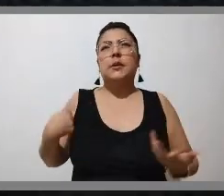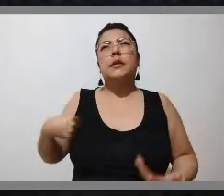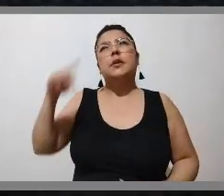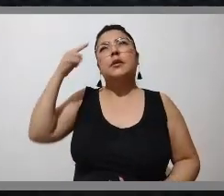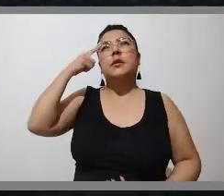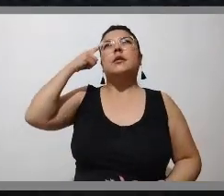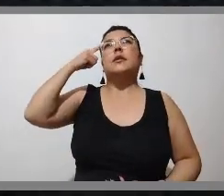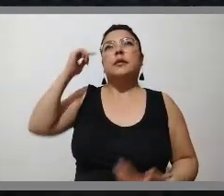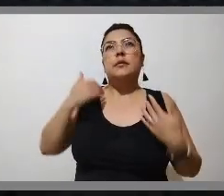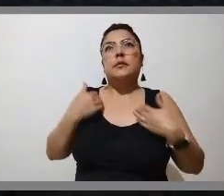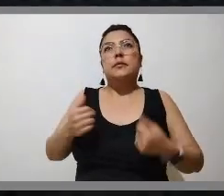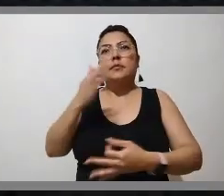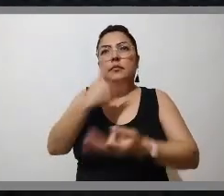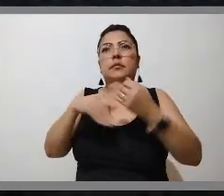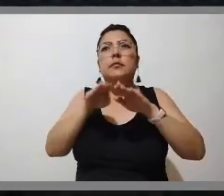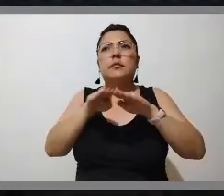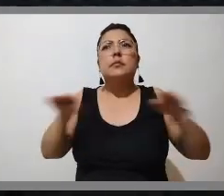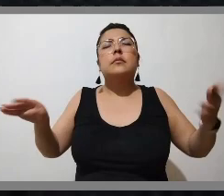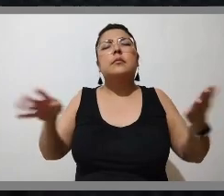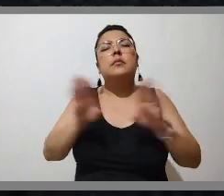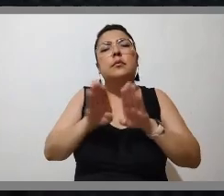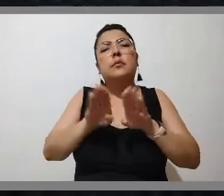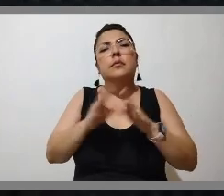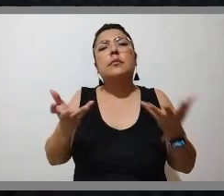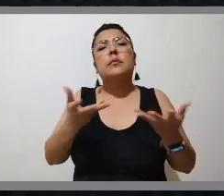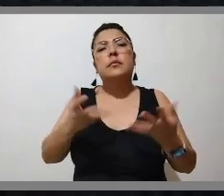luchar para lograr esta igualdad y esta paridad.